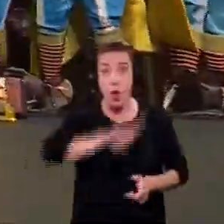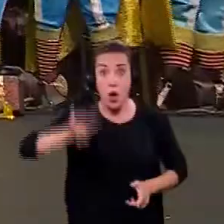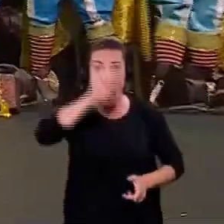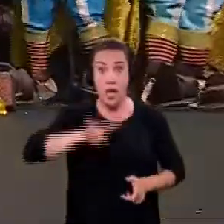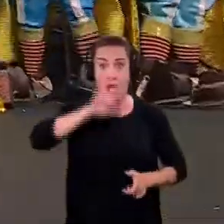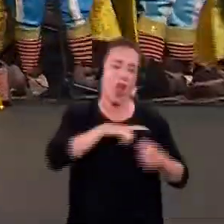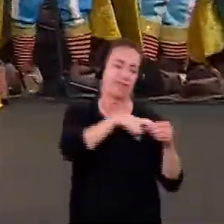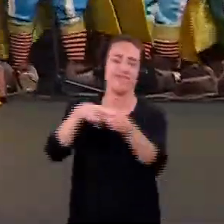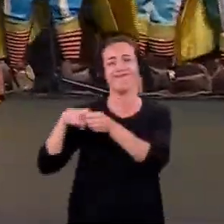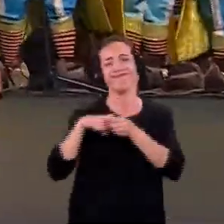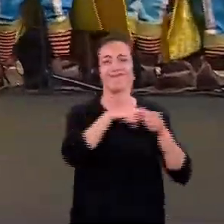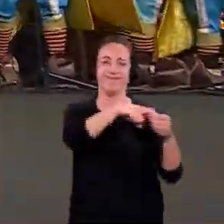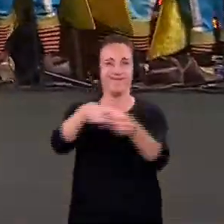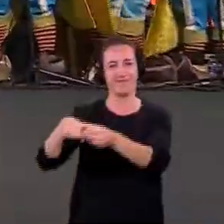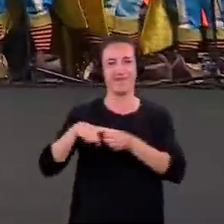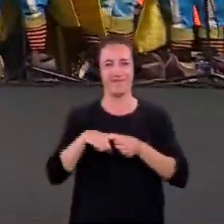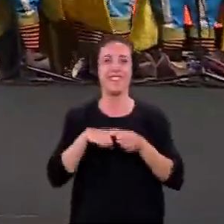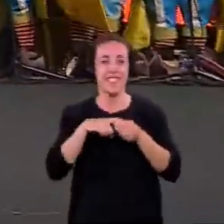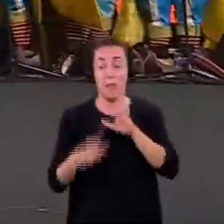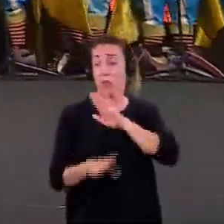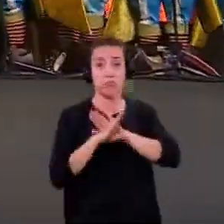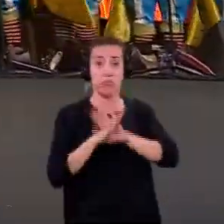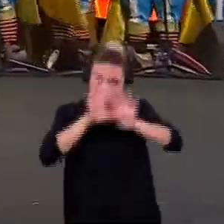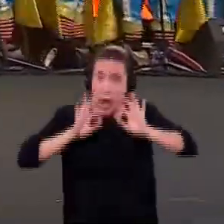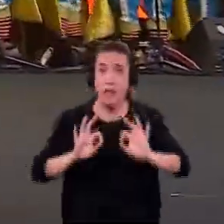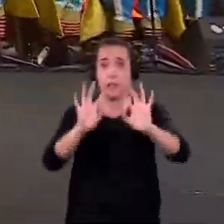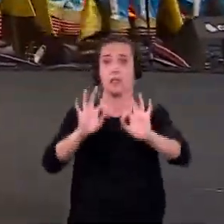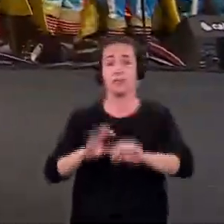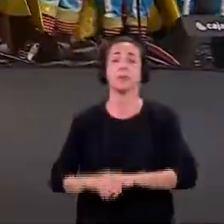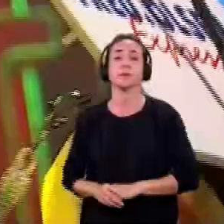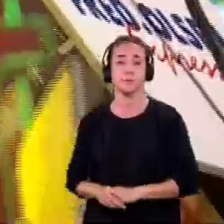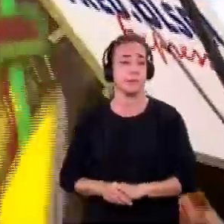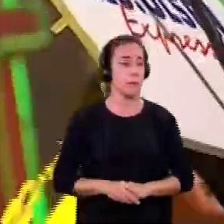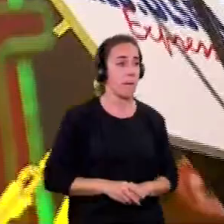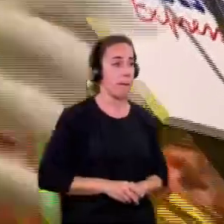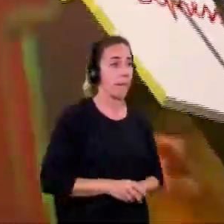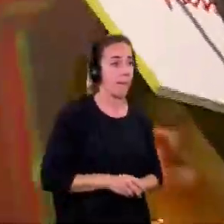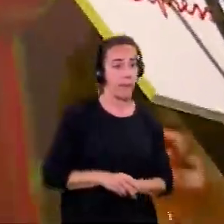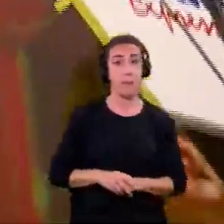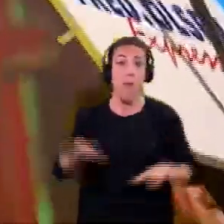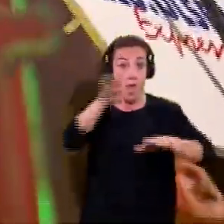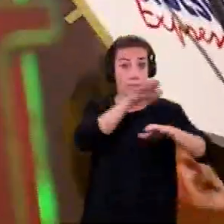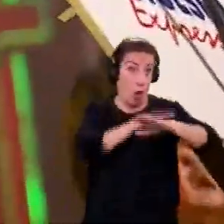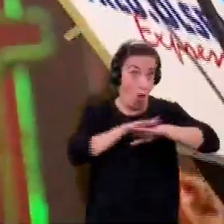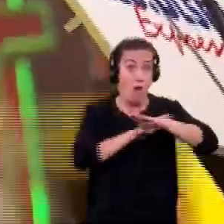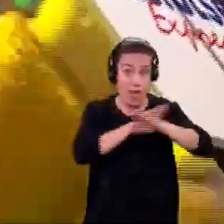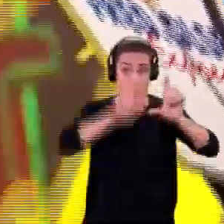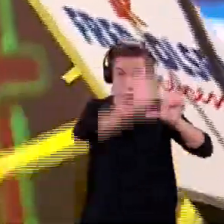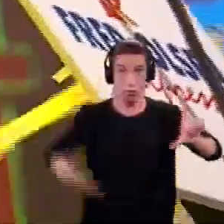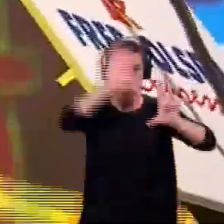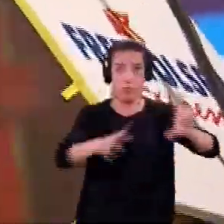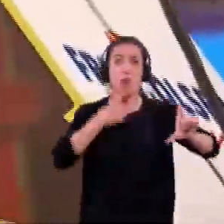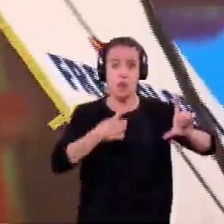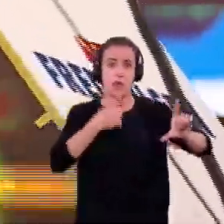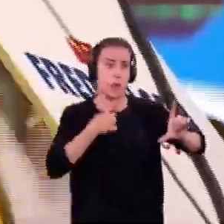muy solidario y siempre lo seguirá. Se vale de esto el gobierno y